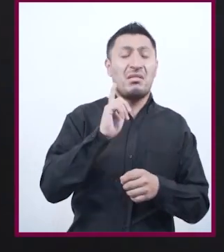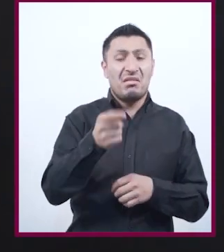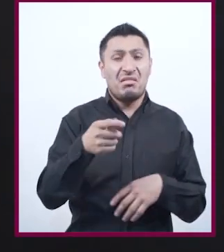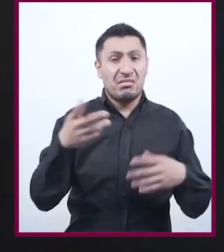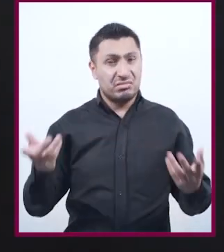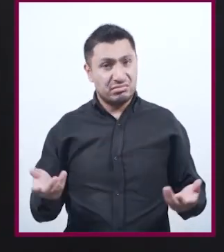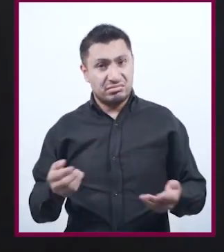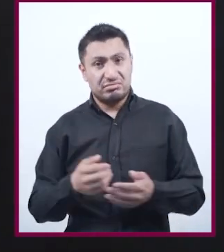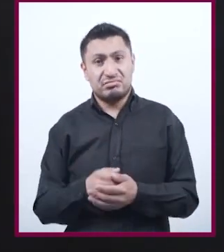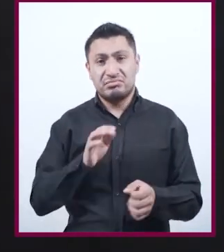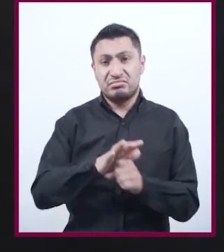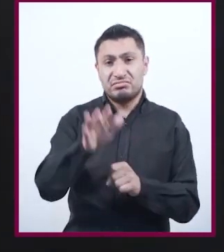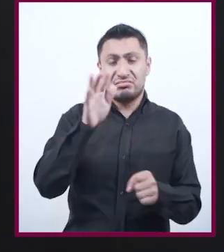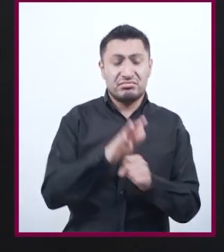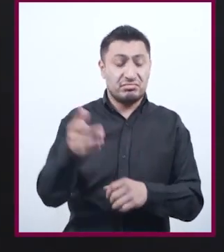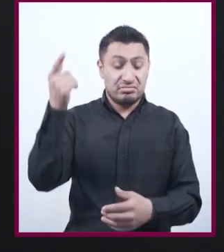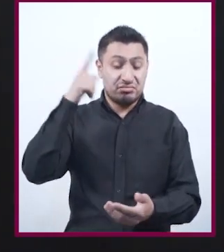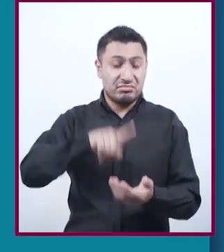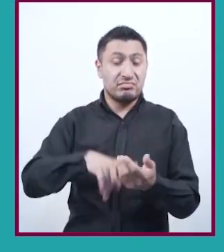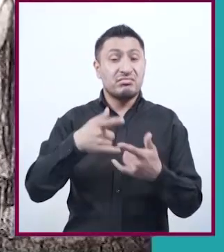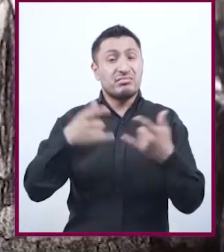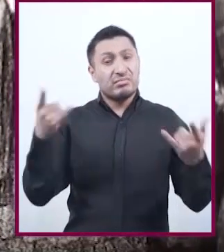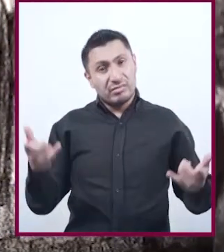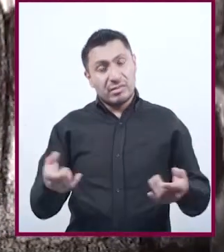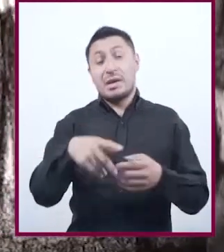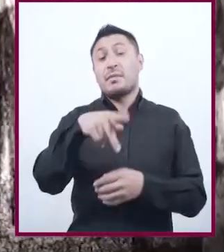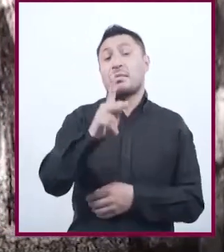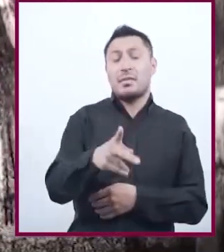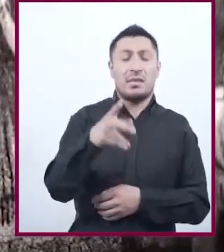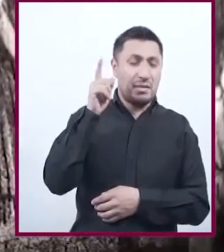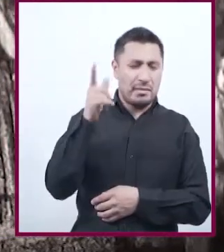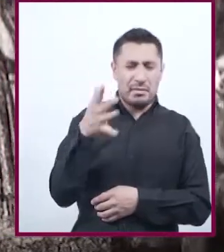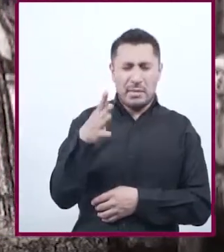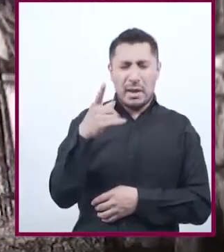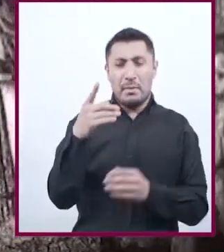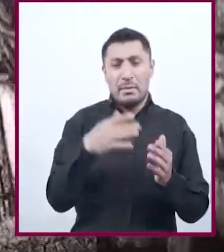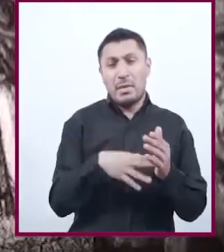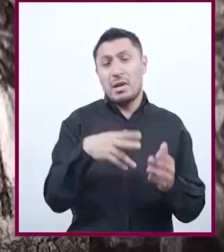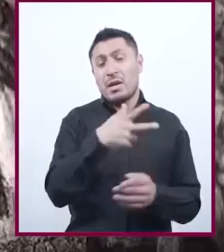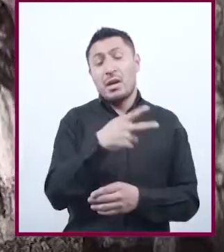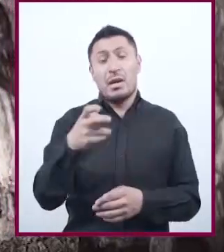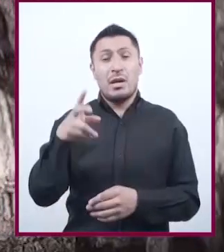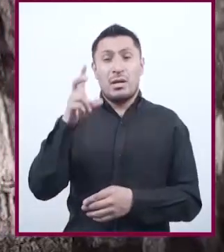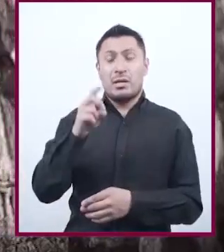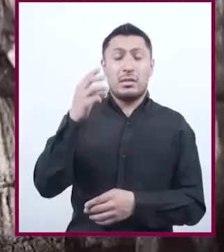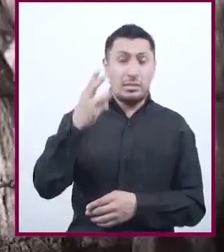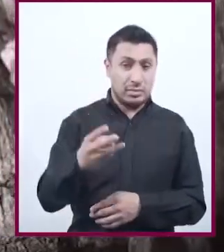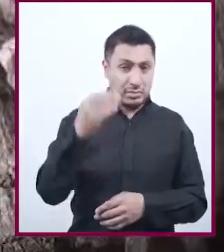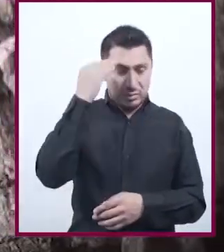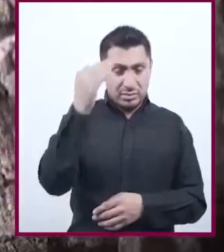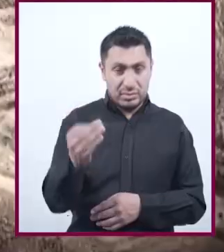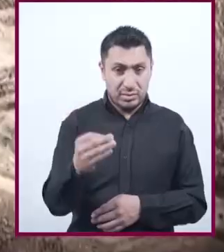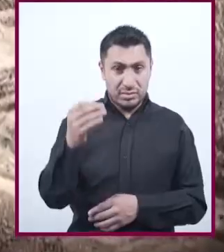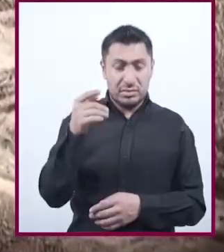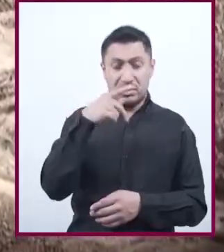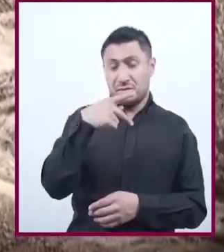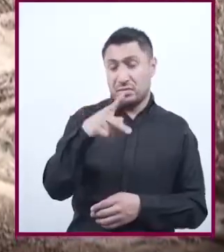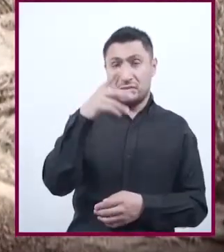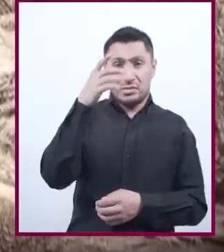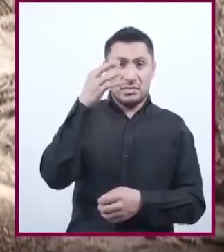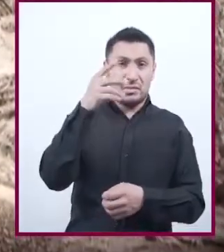decir? ¿Cuál será el trasfondo? El caso es que allá, por 1833, en tiempos de